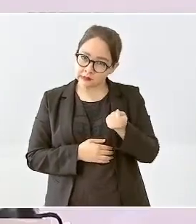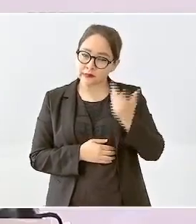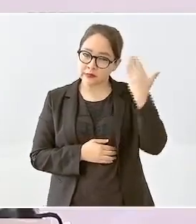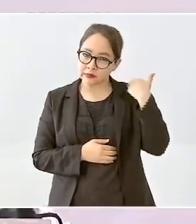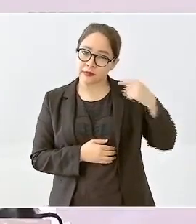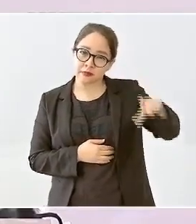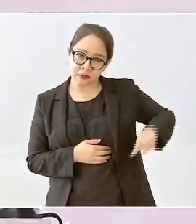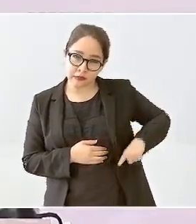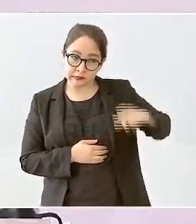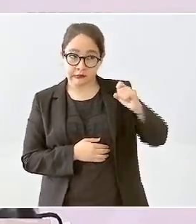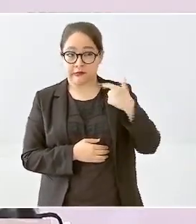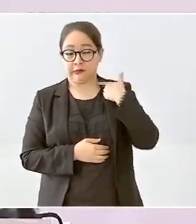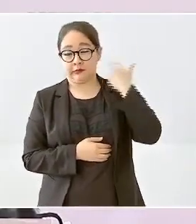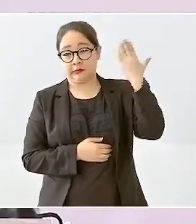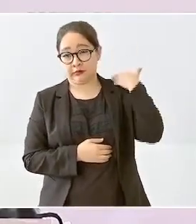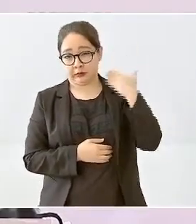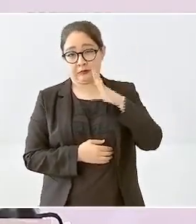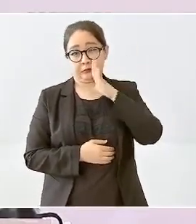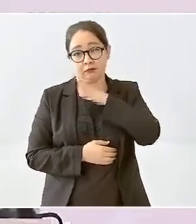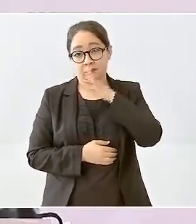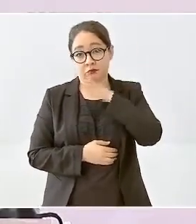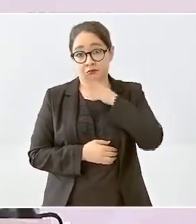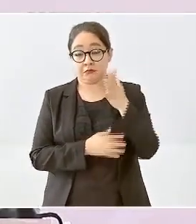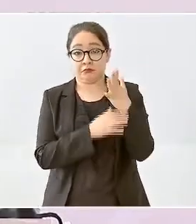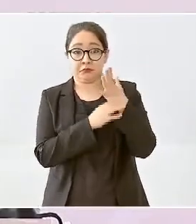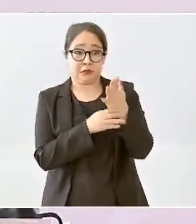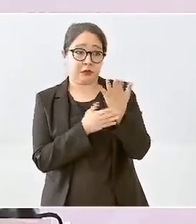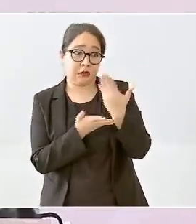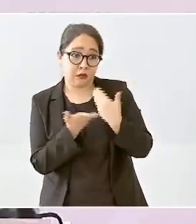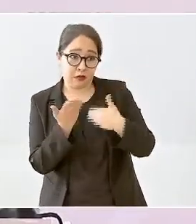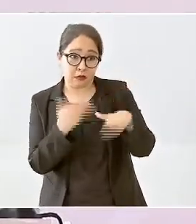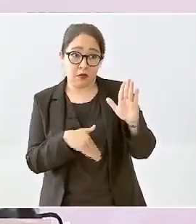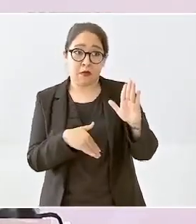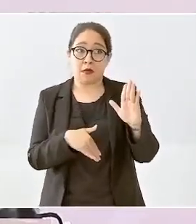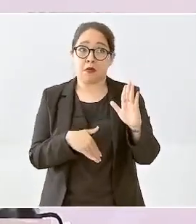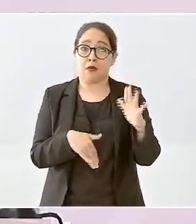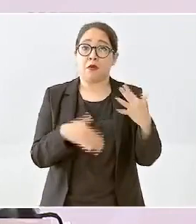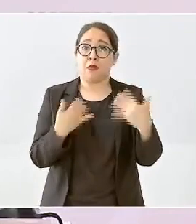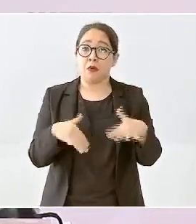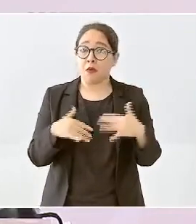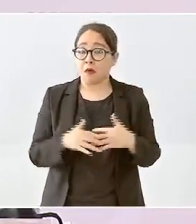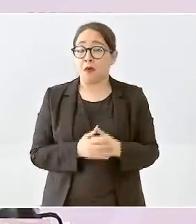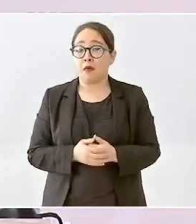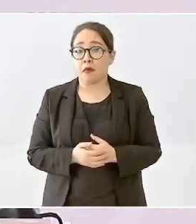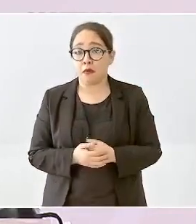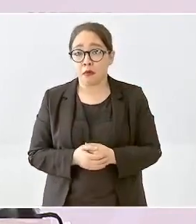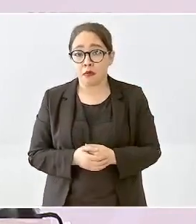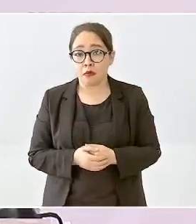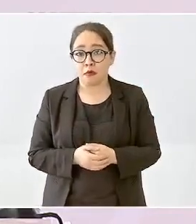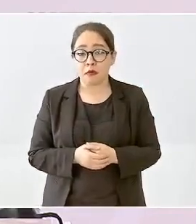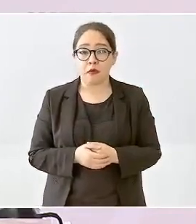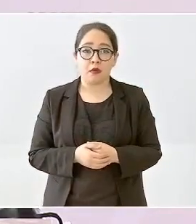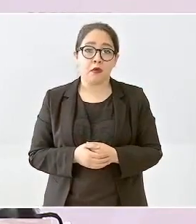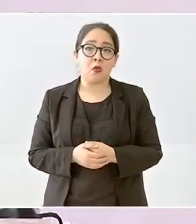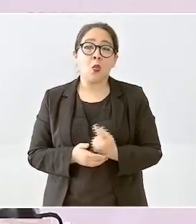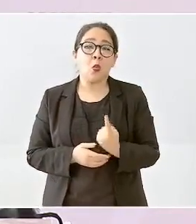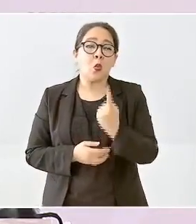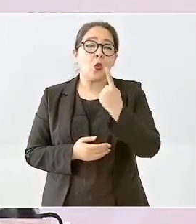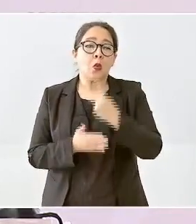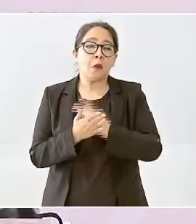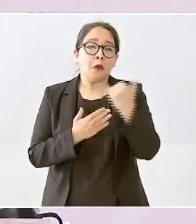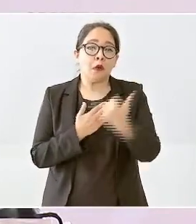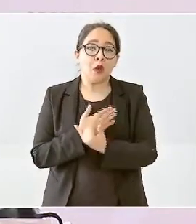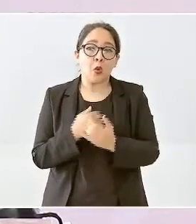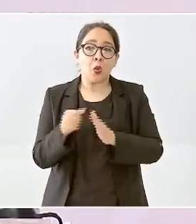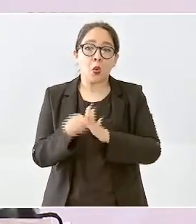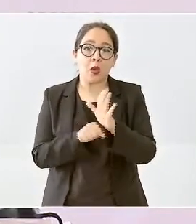reformas estructurales, se dijo que iba a haber desarrollo y que uno de esos proyectos que iban a impulsar el desarrollo era